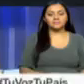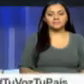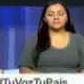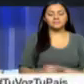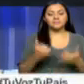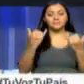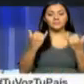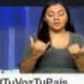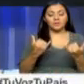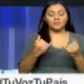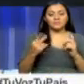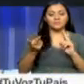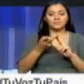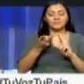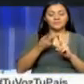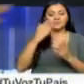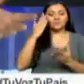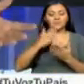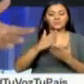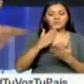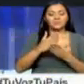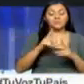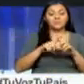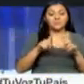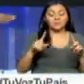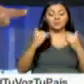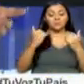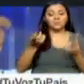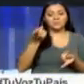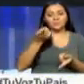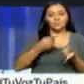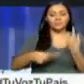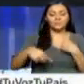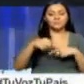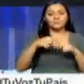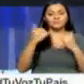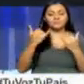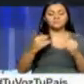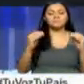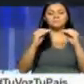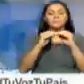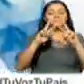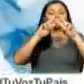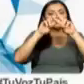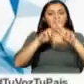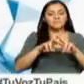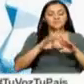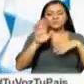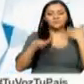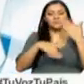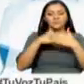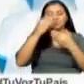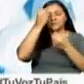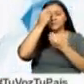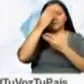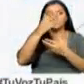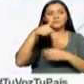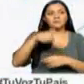Momento de hacer nuestra pausa. Para cuando regresemos estaremos revisando la